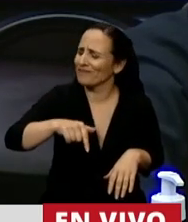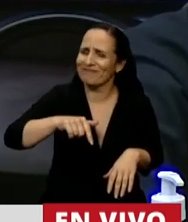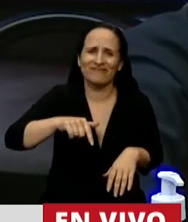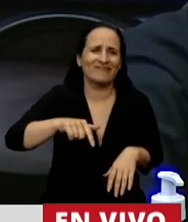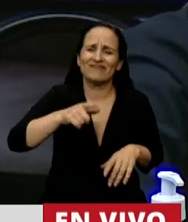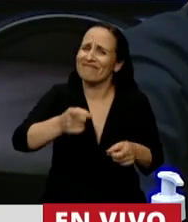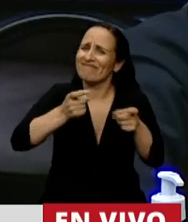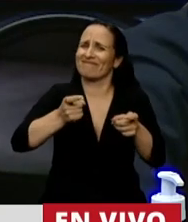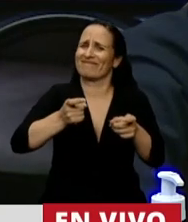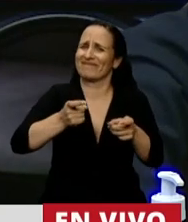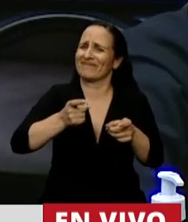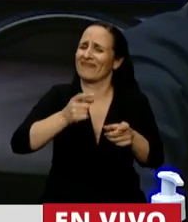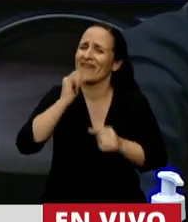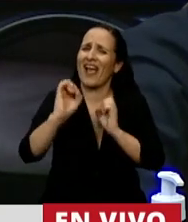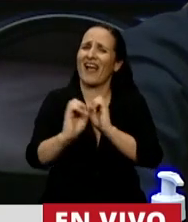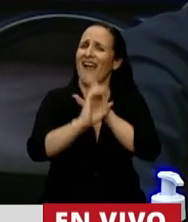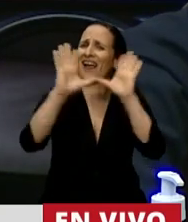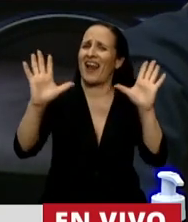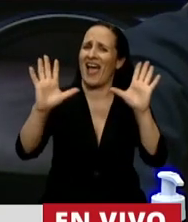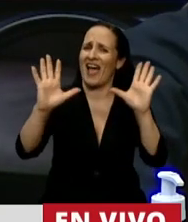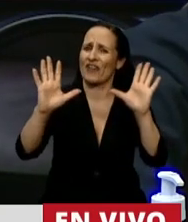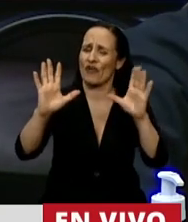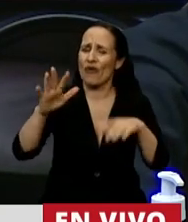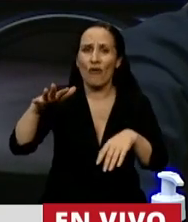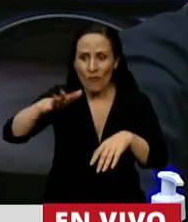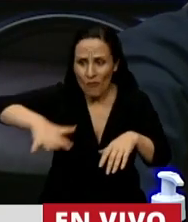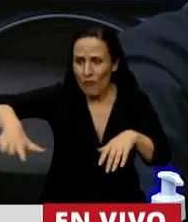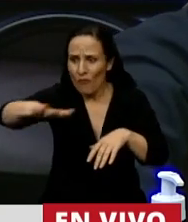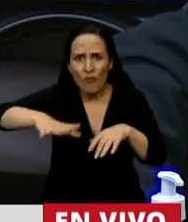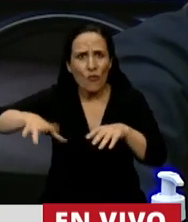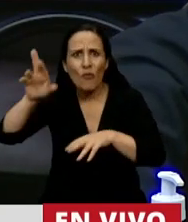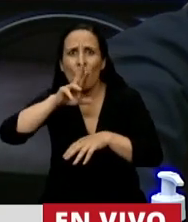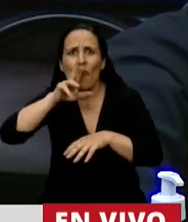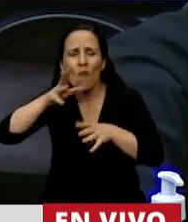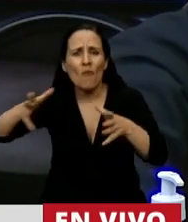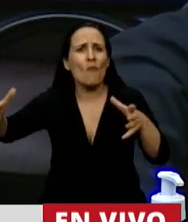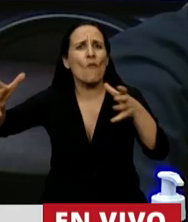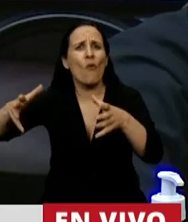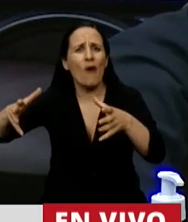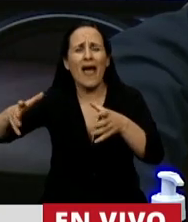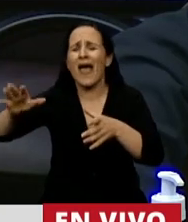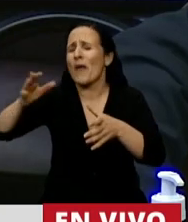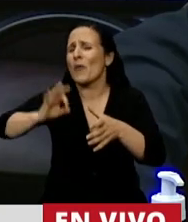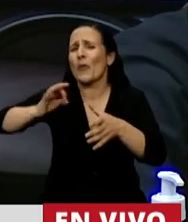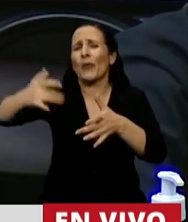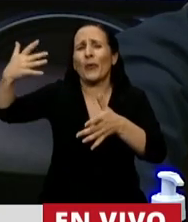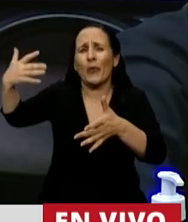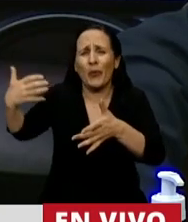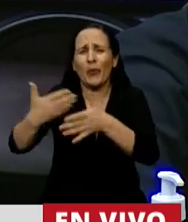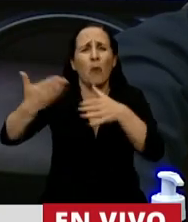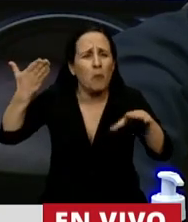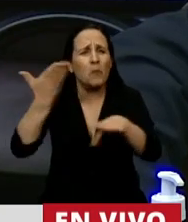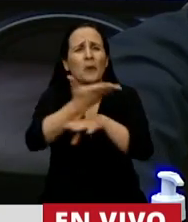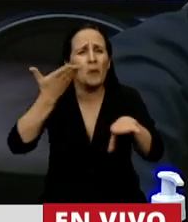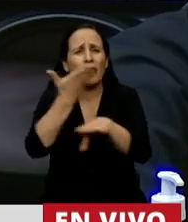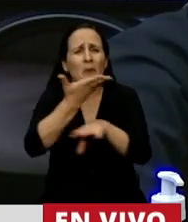muchísima claridad que hay un sector organizado de mujeres que hace muchísimo tiempo viene pidiendo respuesta y